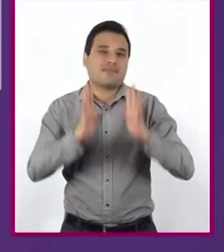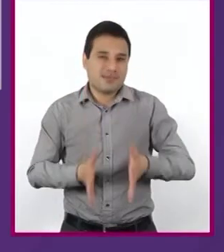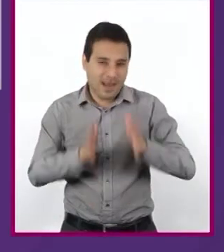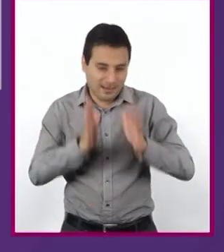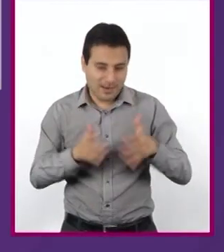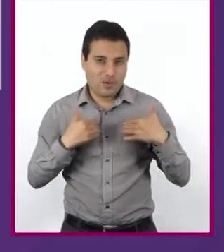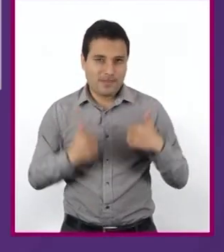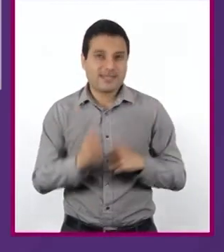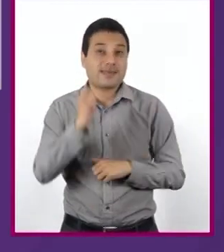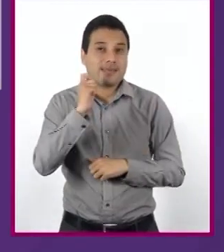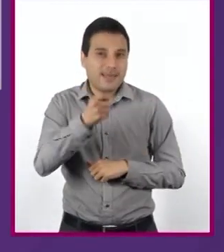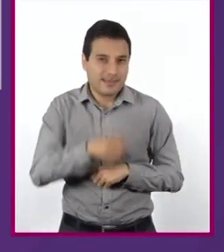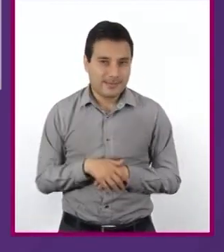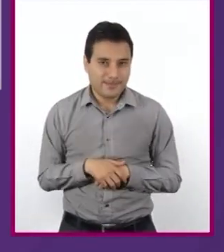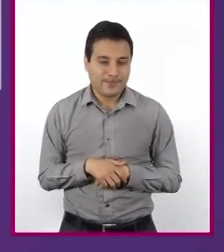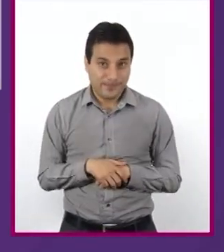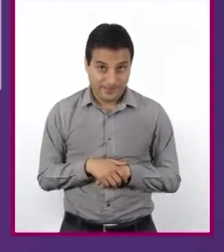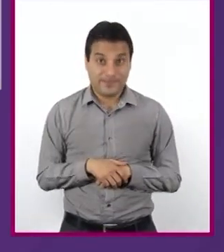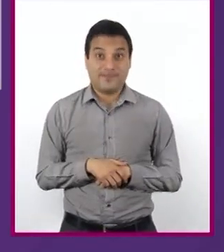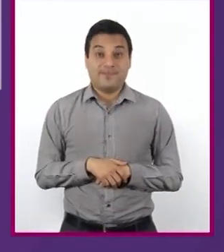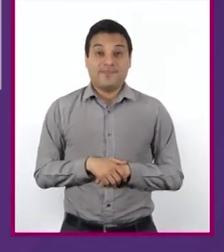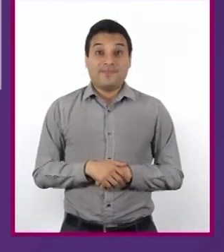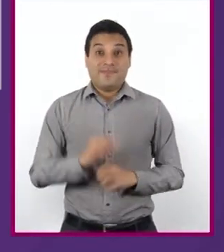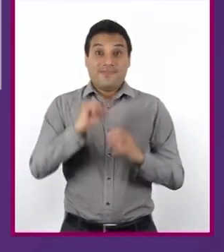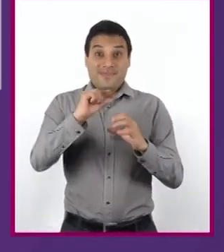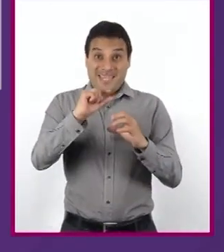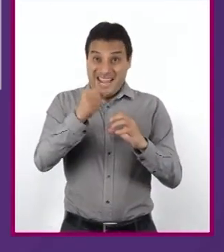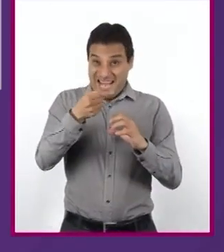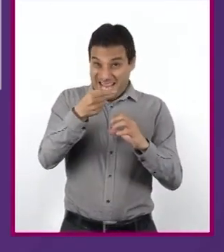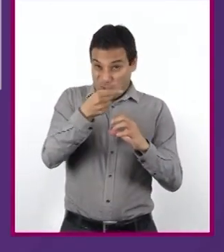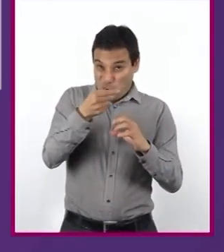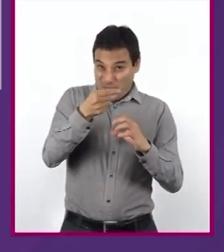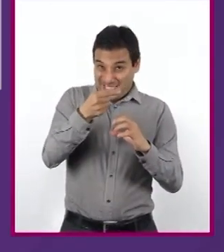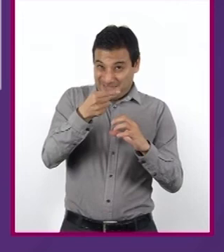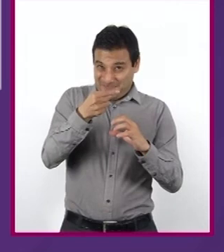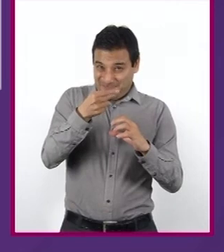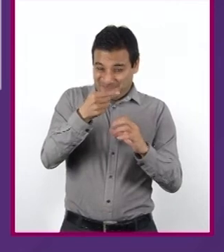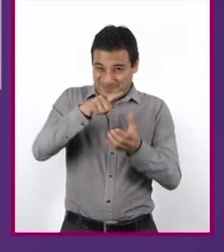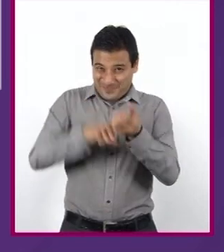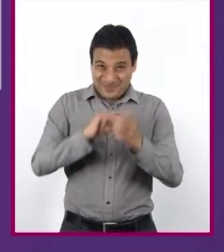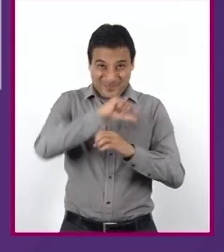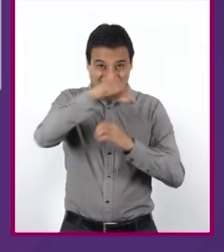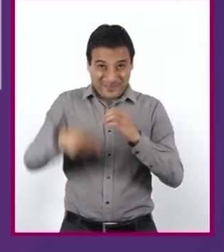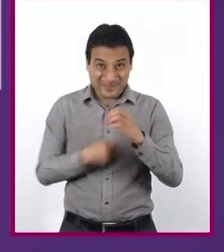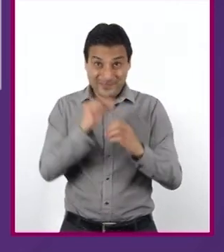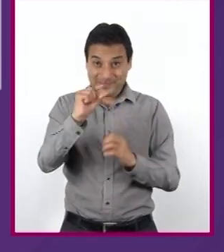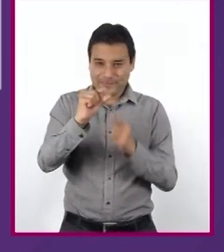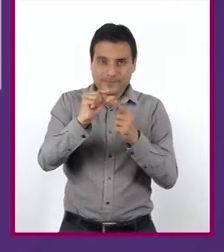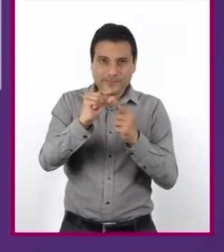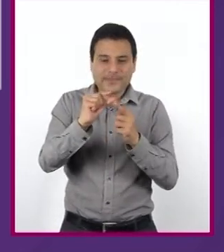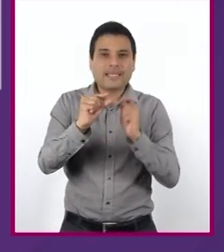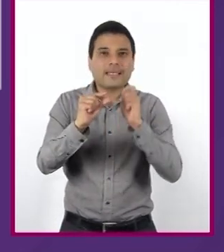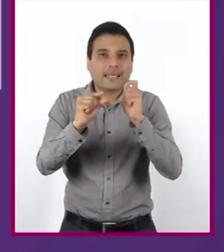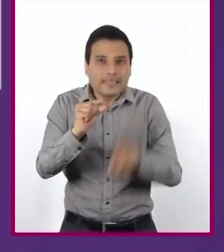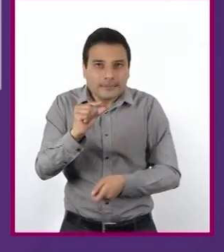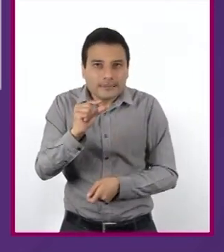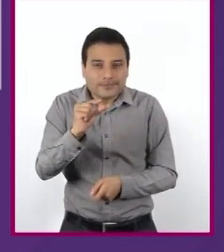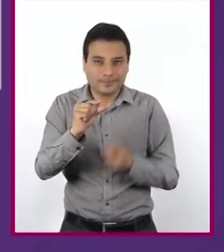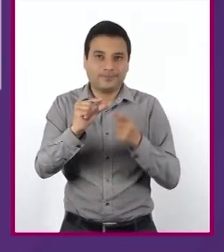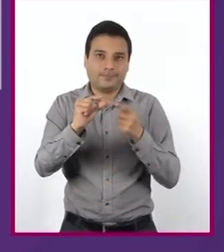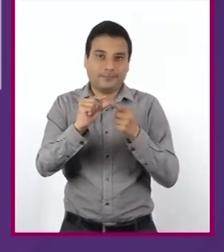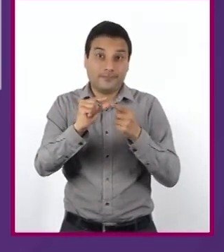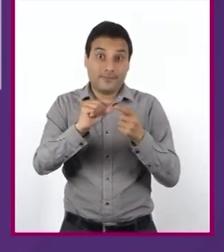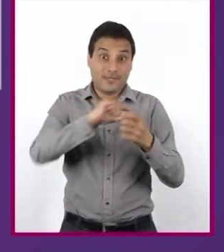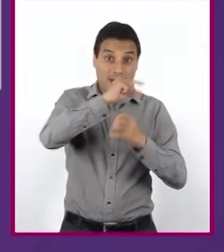siguiente. Los electrones de valencia de los átomos de los elementos químicos son las partículas que intervienen cuando